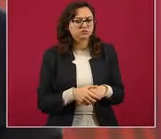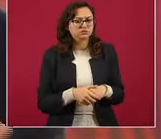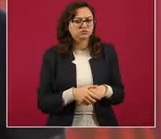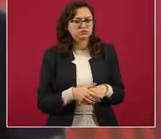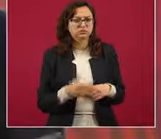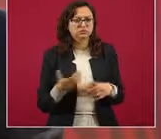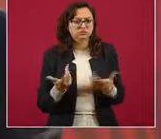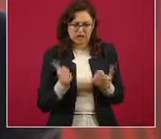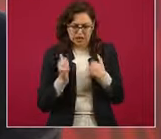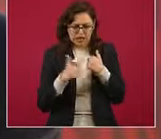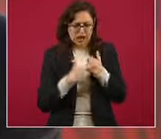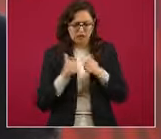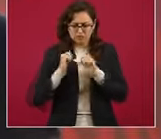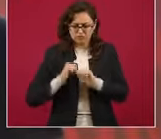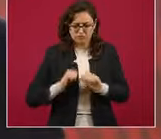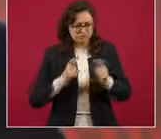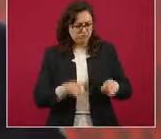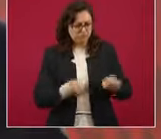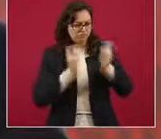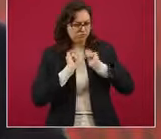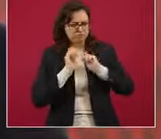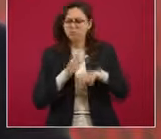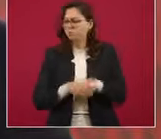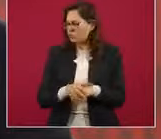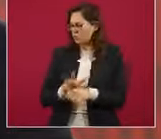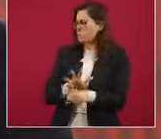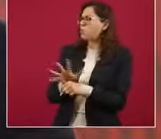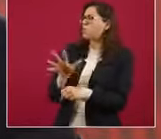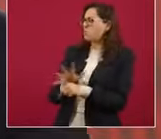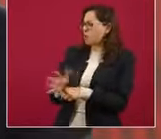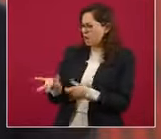para que yo tenga un cargo? ¿Y qué cargo quieres? Le dice: